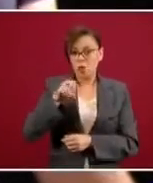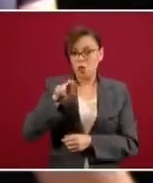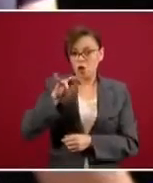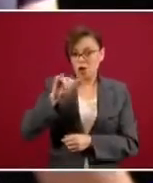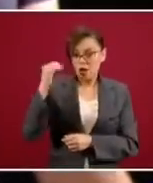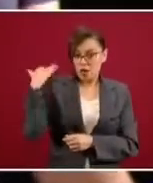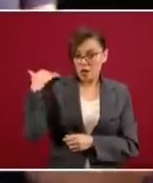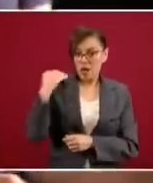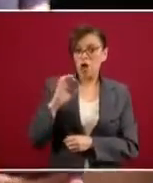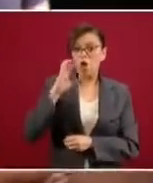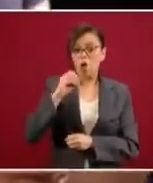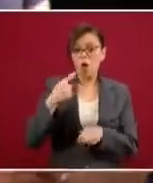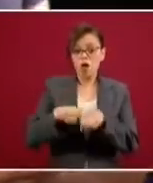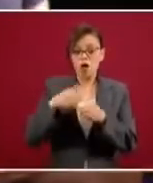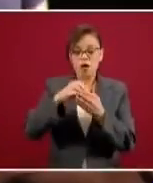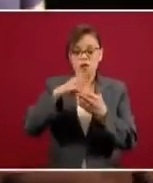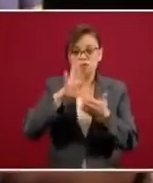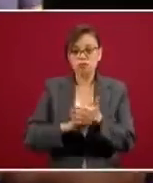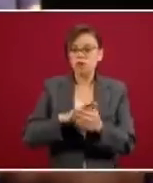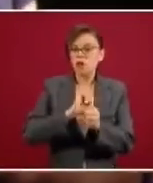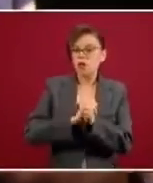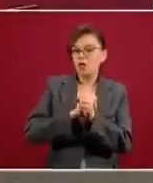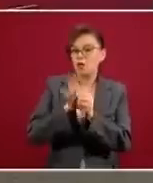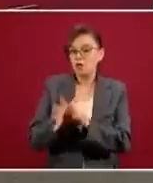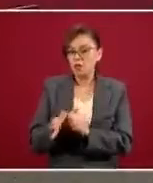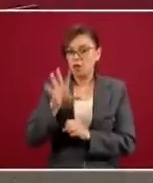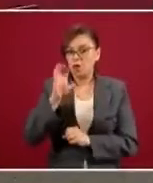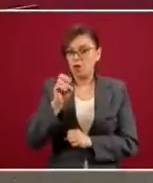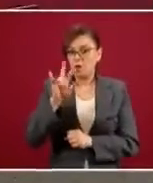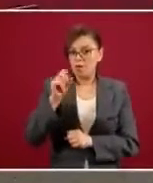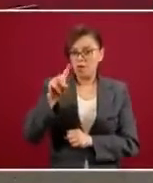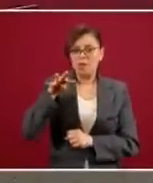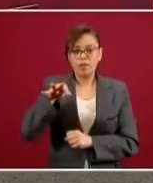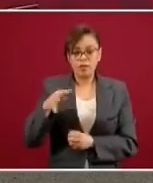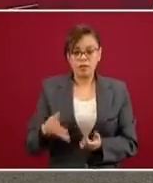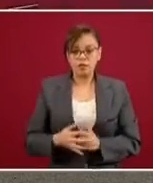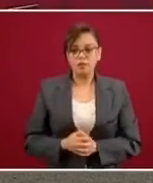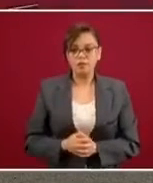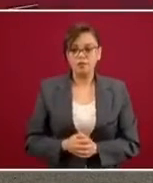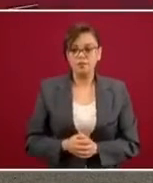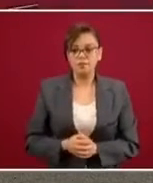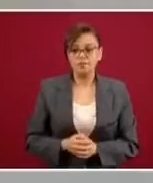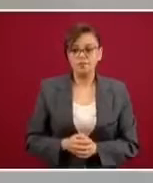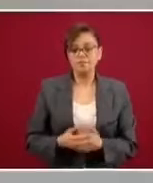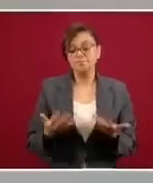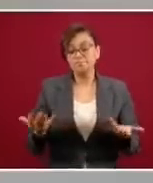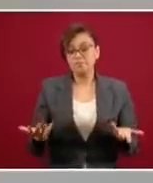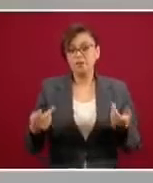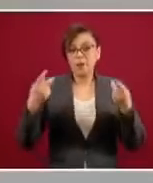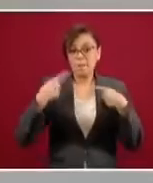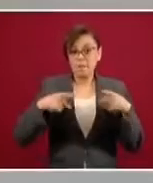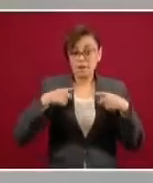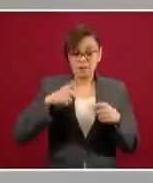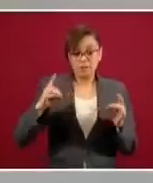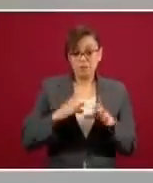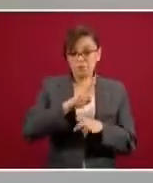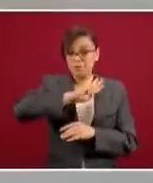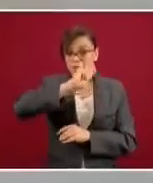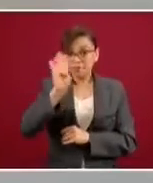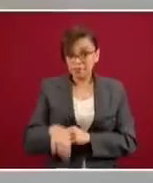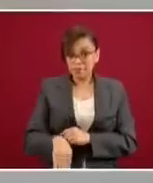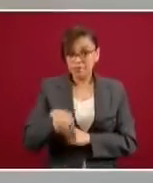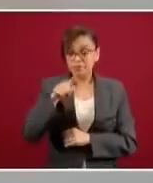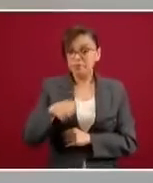COVID-19? Nosotros asumimos en este momento que una muerte no certificada que tuviera una